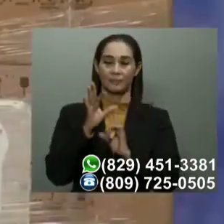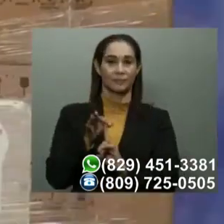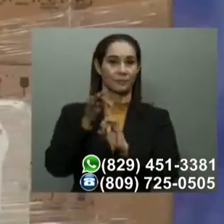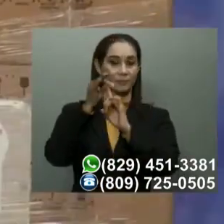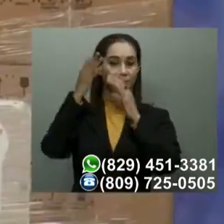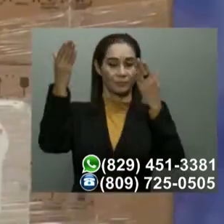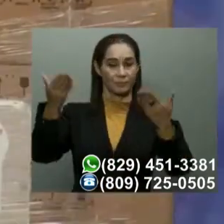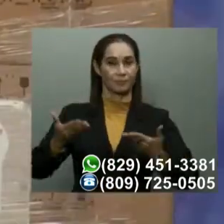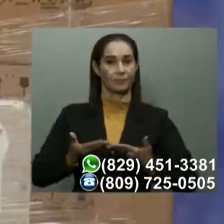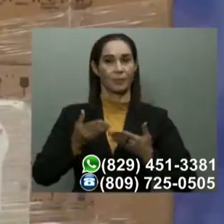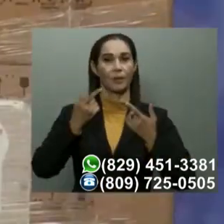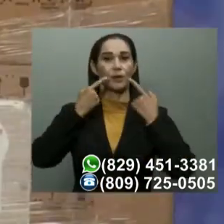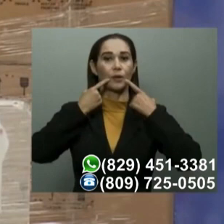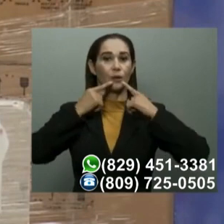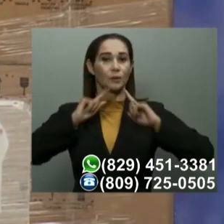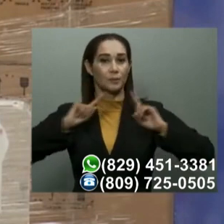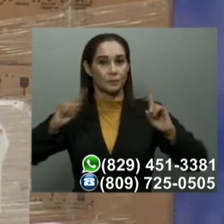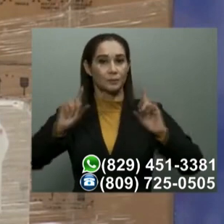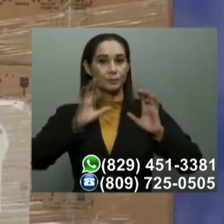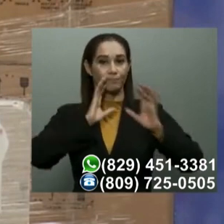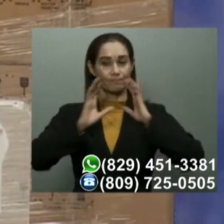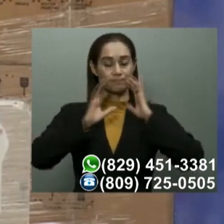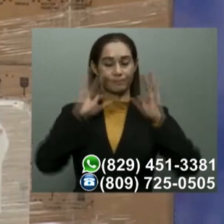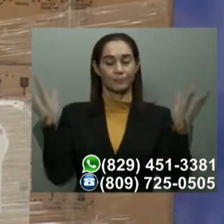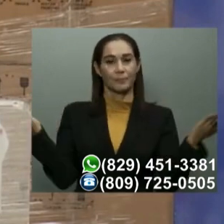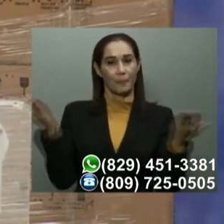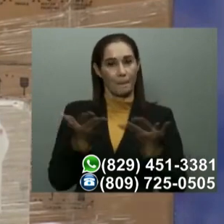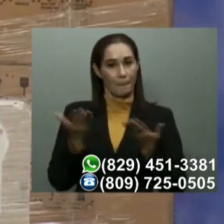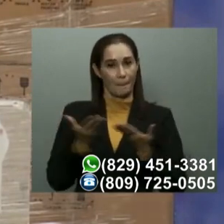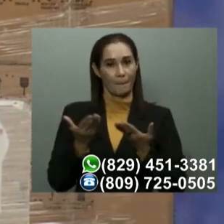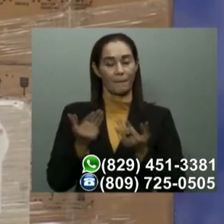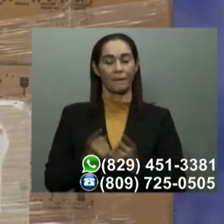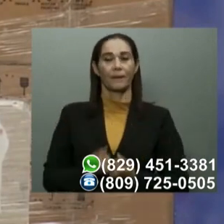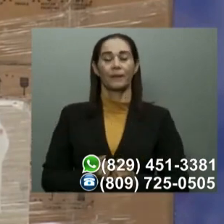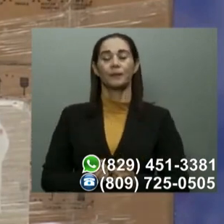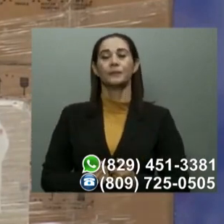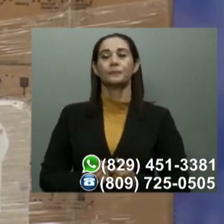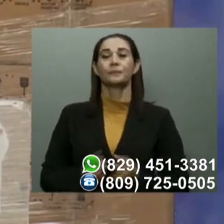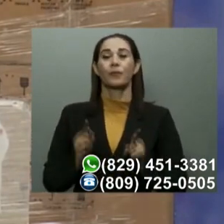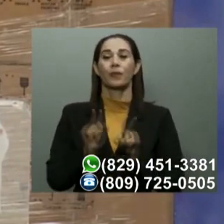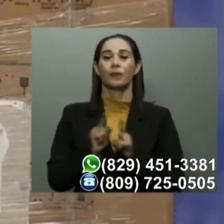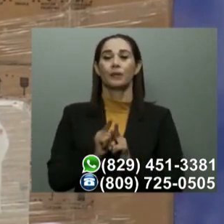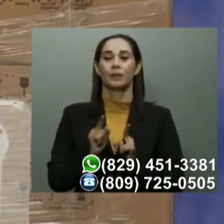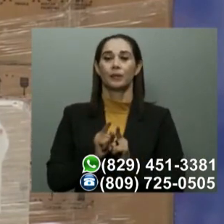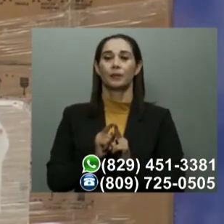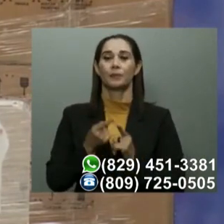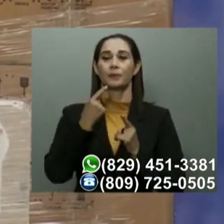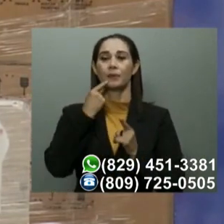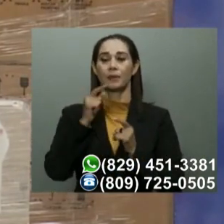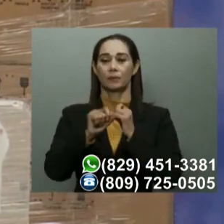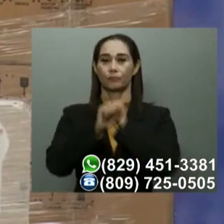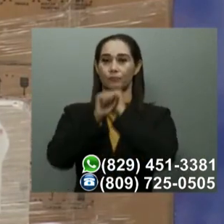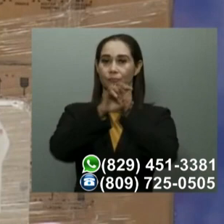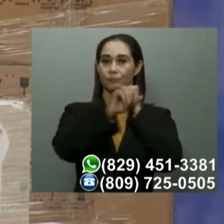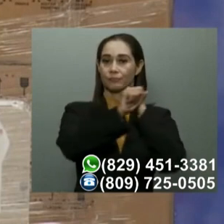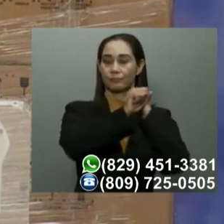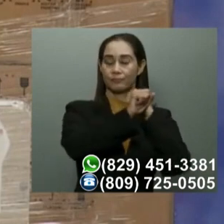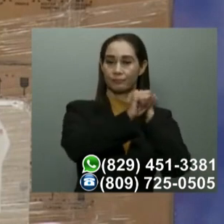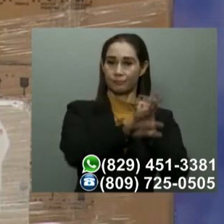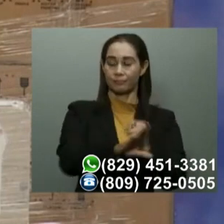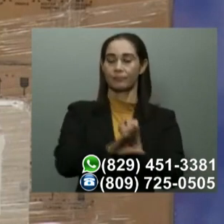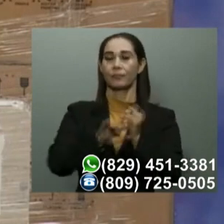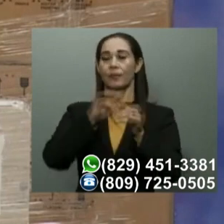los ocho puntos anunciados por el presidente luís abinader para la reforma y transformación del cuerpo del orden